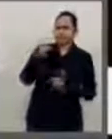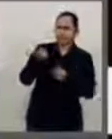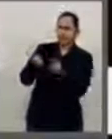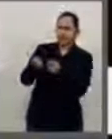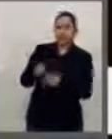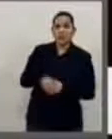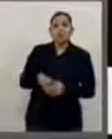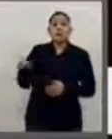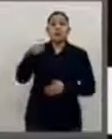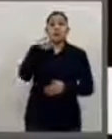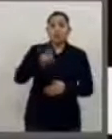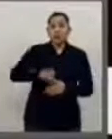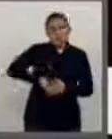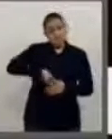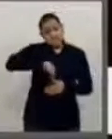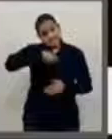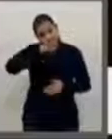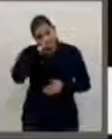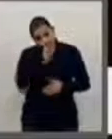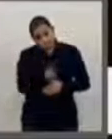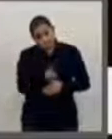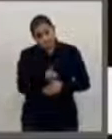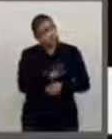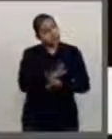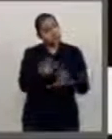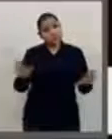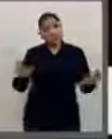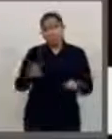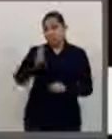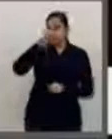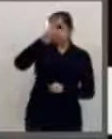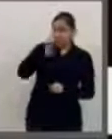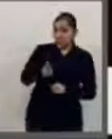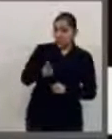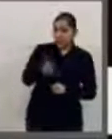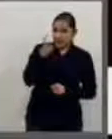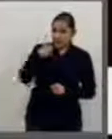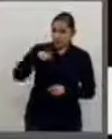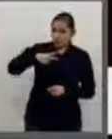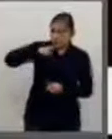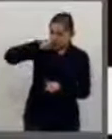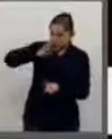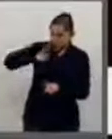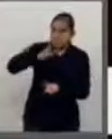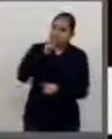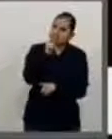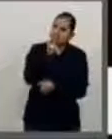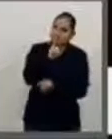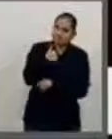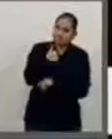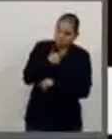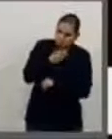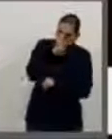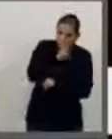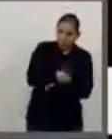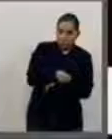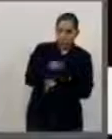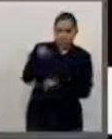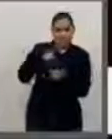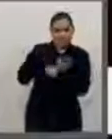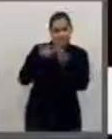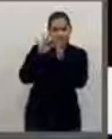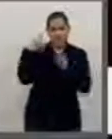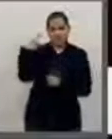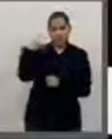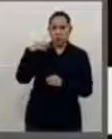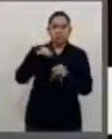prohibir fue uno de los lemas franceses que dio la vuelta al mundo. Estas dos palabras resumían los anhelos